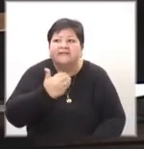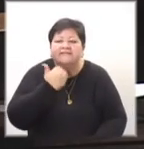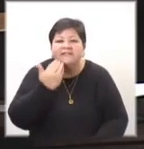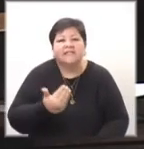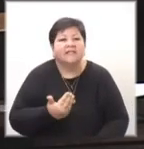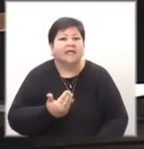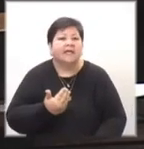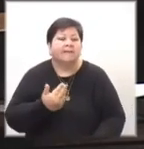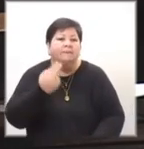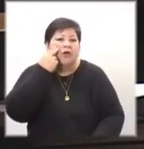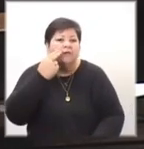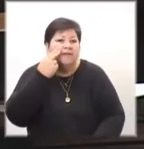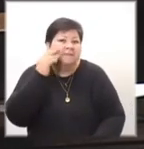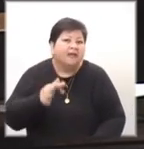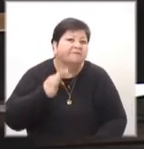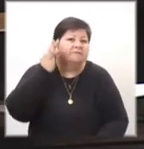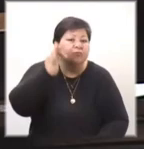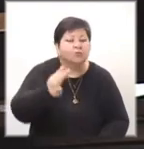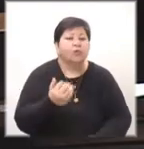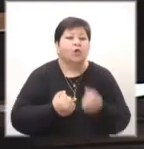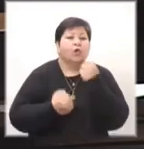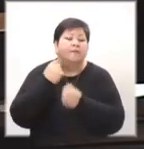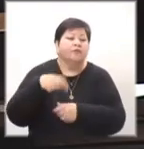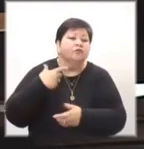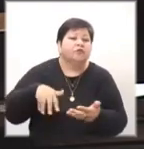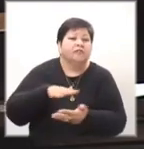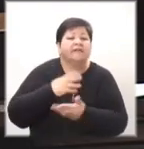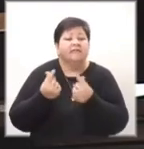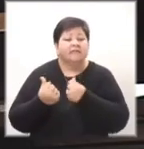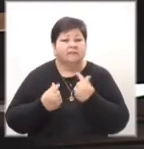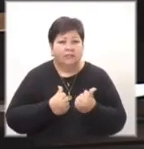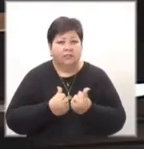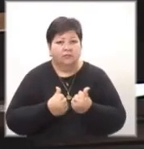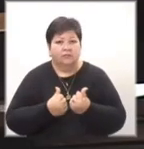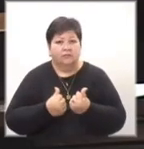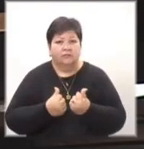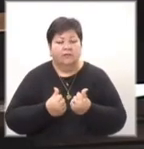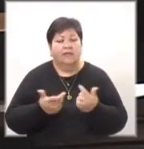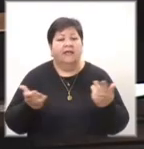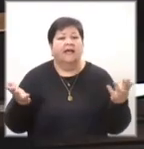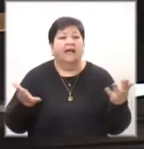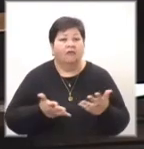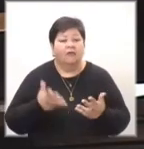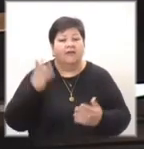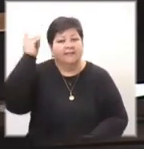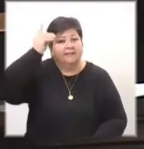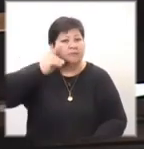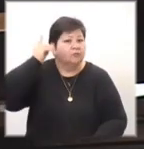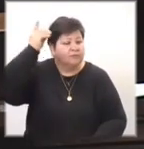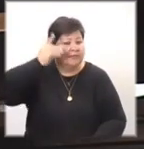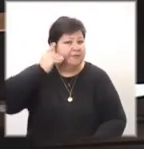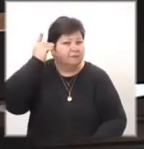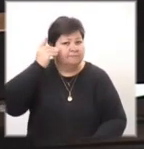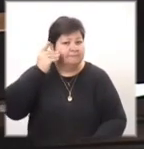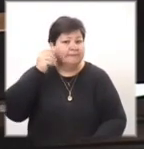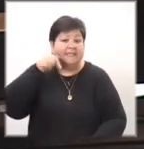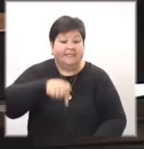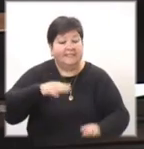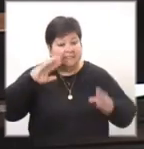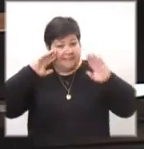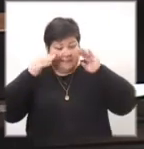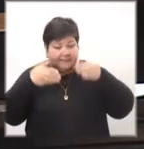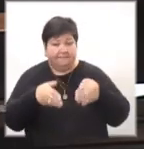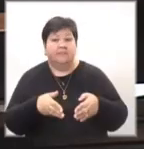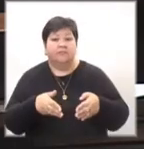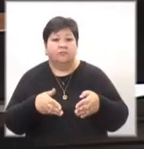en términos sociales, económicos y financieros. Ahora, en diputados, este tratamiento, lejos